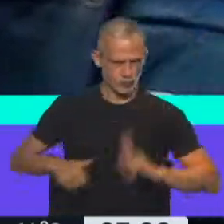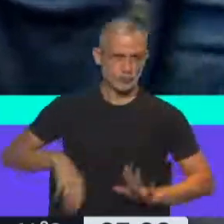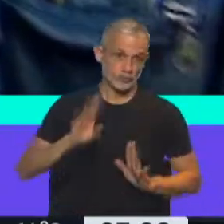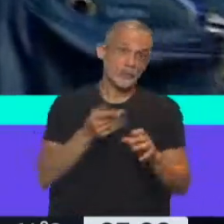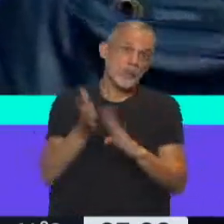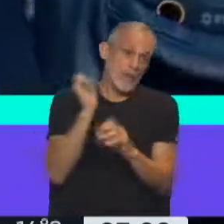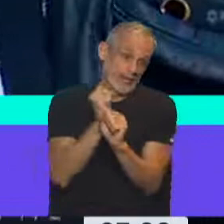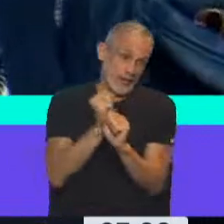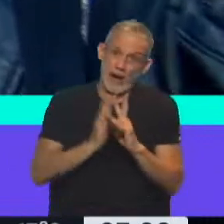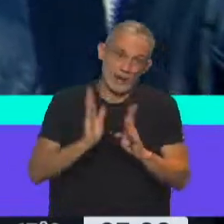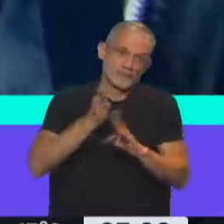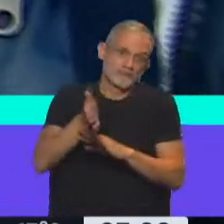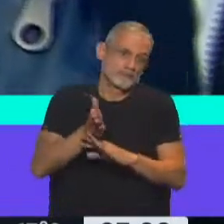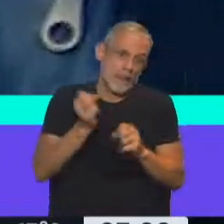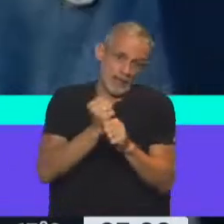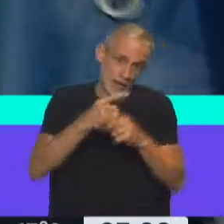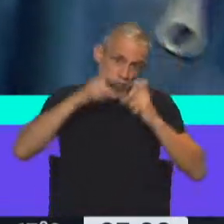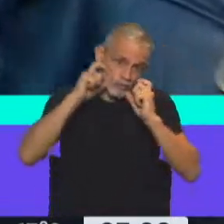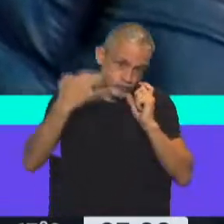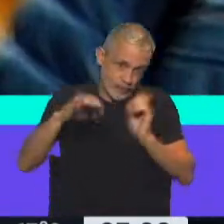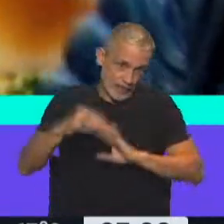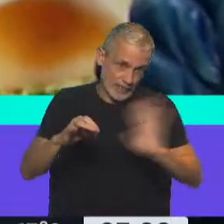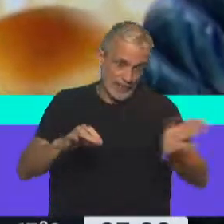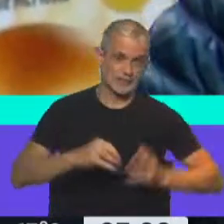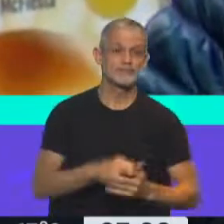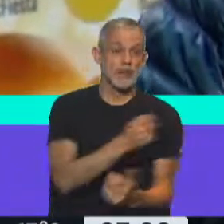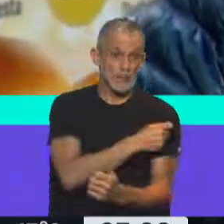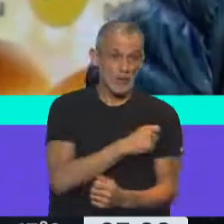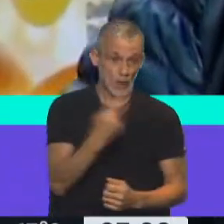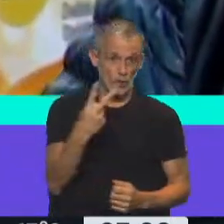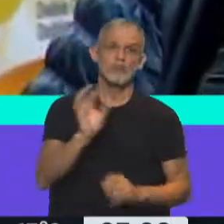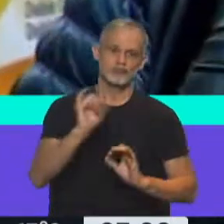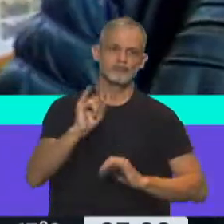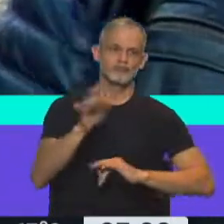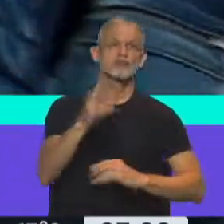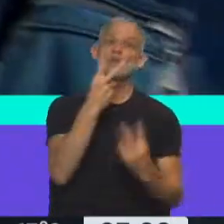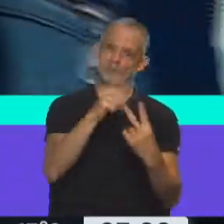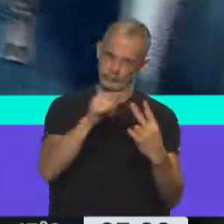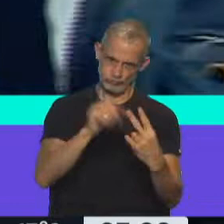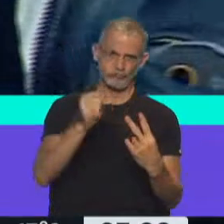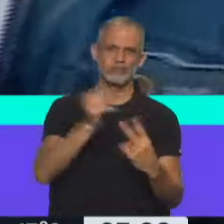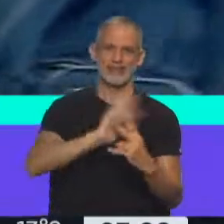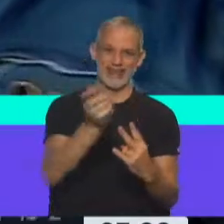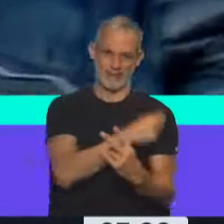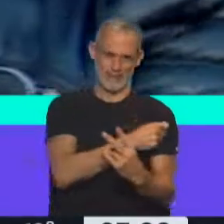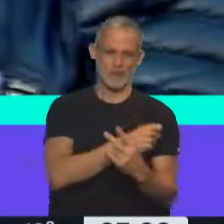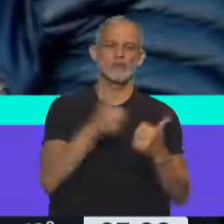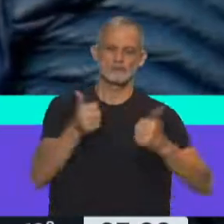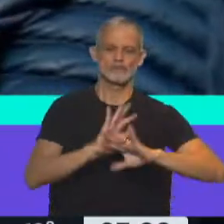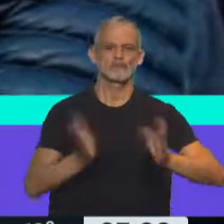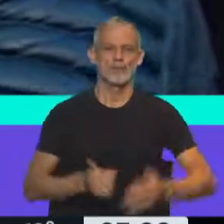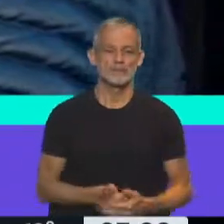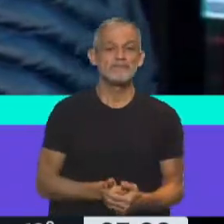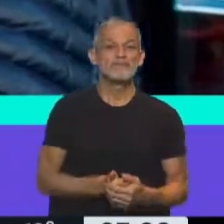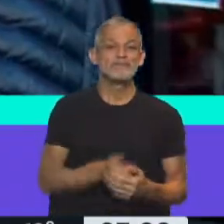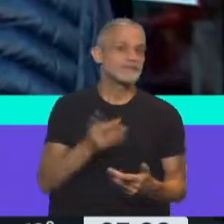a trabajar. Voy a trabajar, así que lo tengo que llevar, sí o sí. ¿Están vacunados los dos? Sí, sí, con dos dosis. Las dos dosis, sí, bueno, sí. En